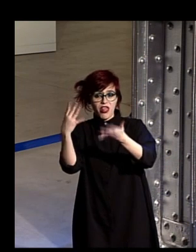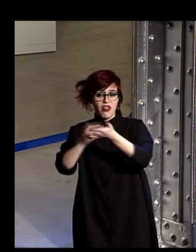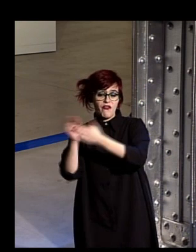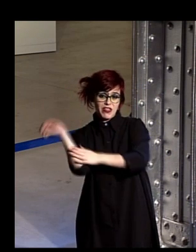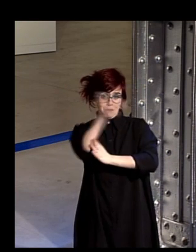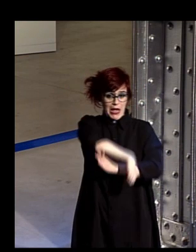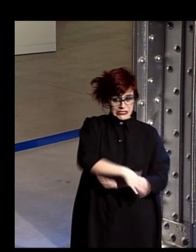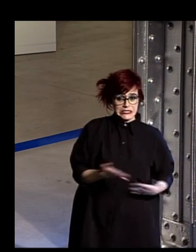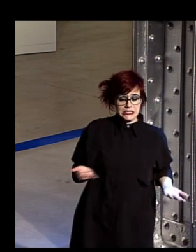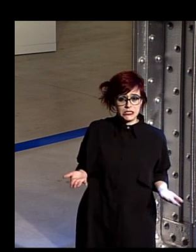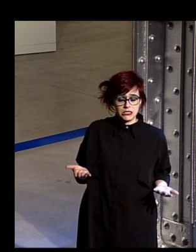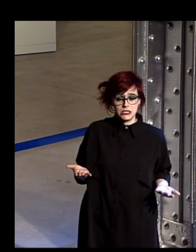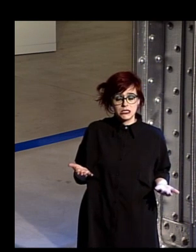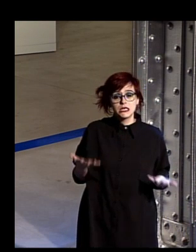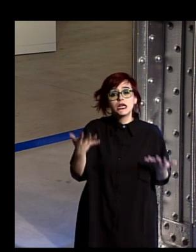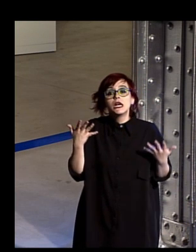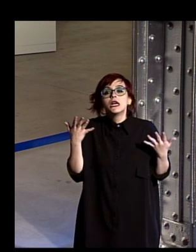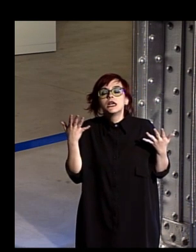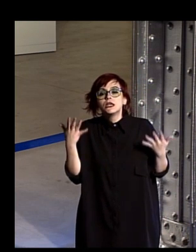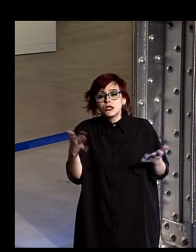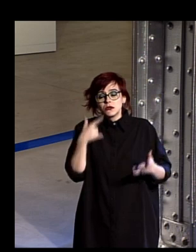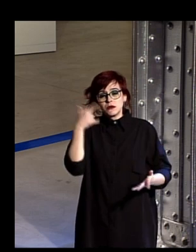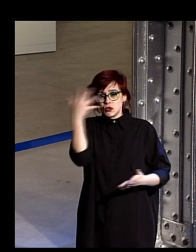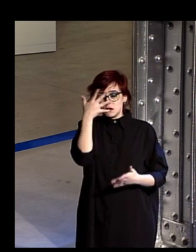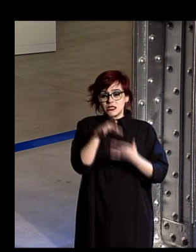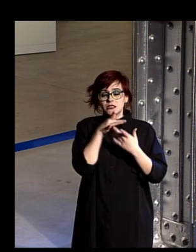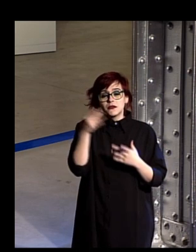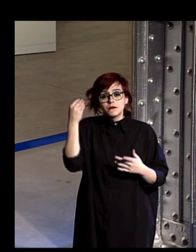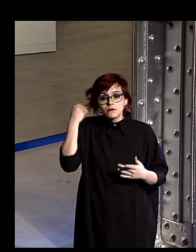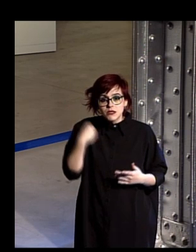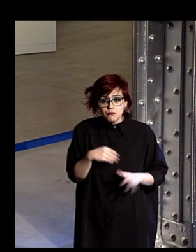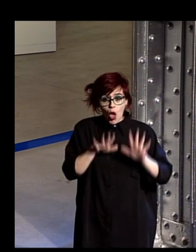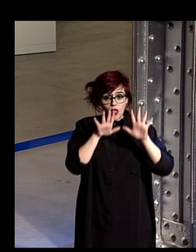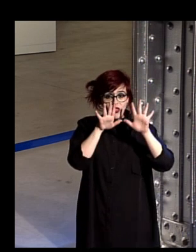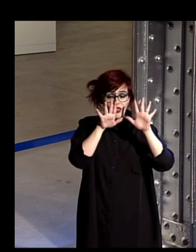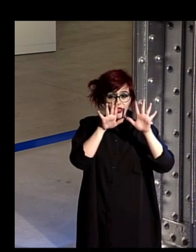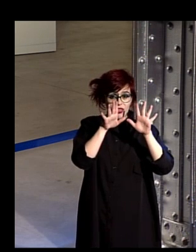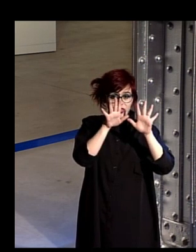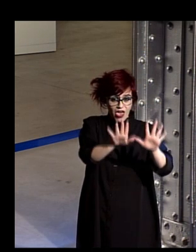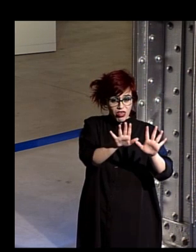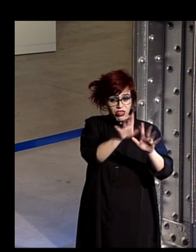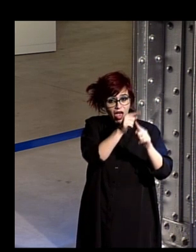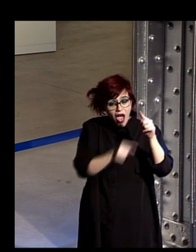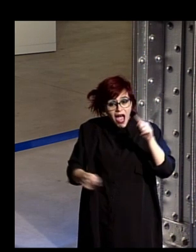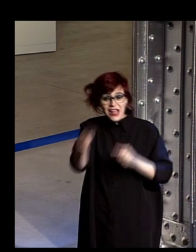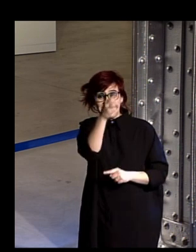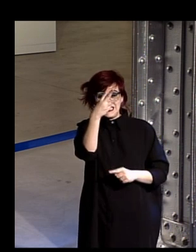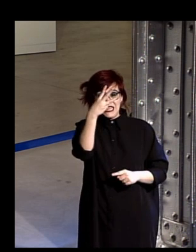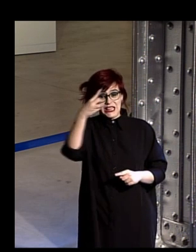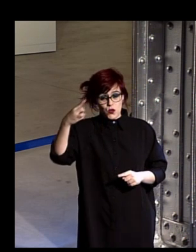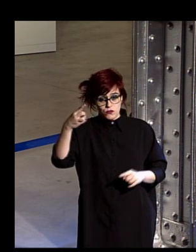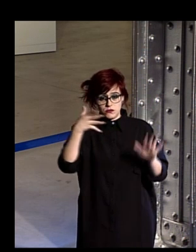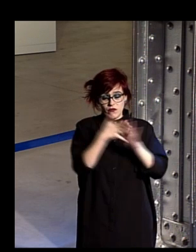menos se asume que eso es así. Y se ha llegado a estimar que hay 10 a la 31 virus en la biosfera, un 1 seguido de 31